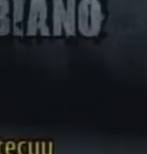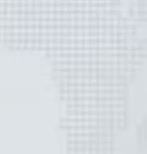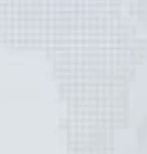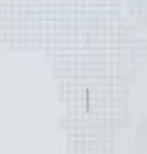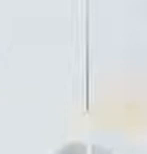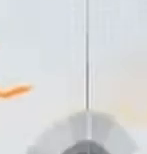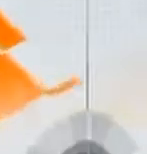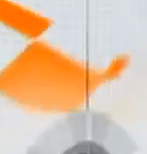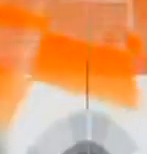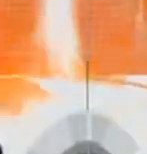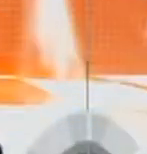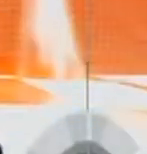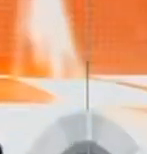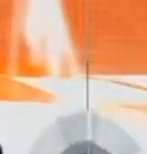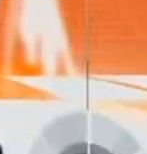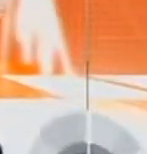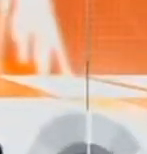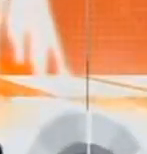colombiano.